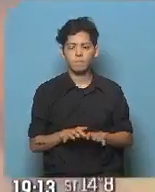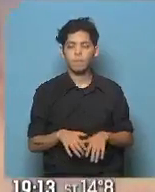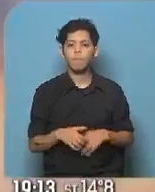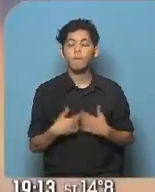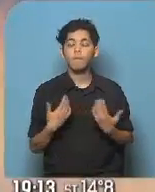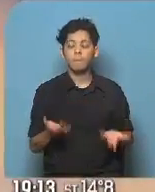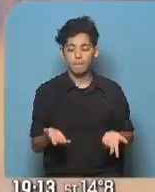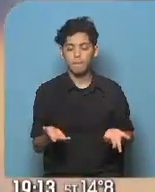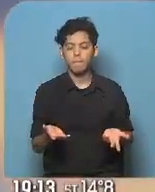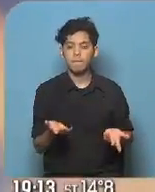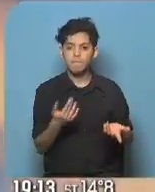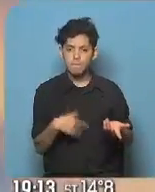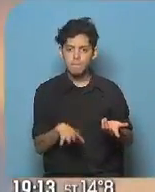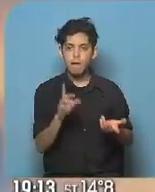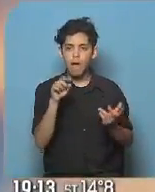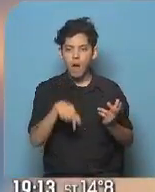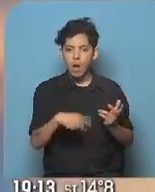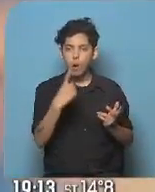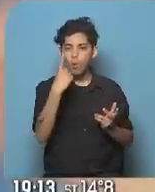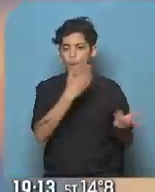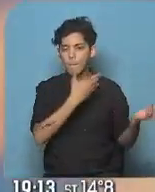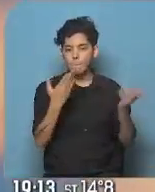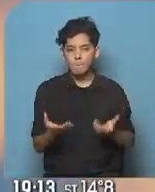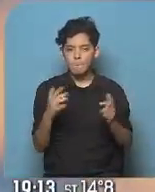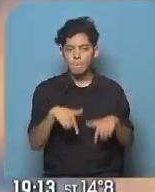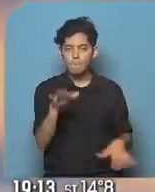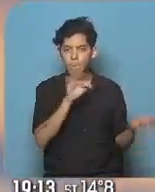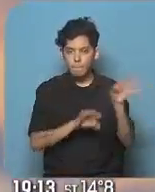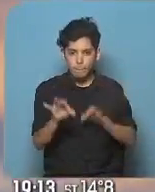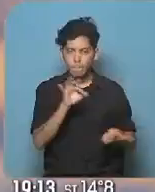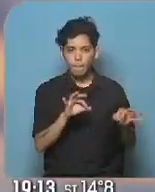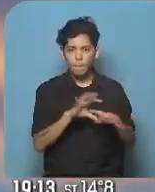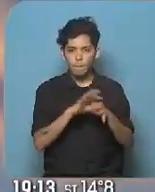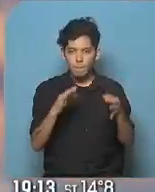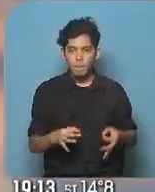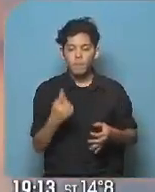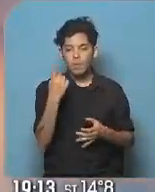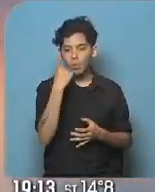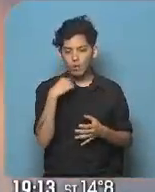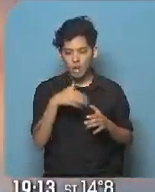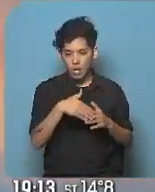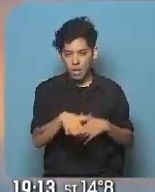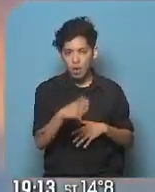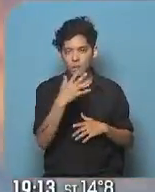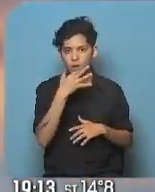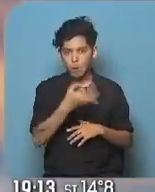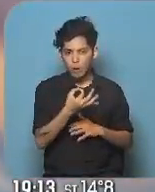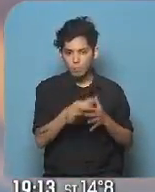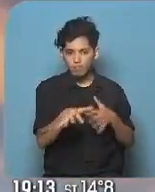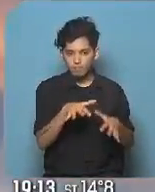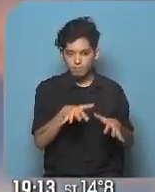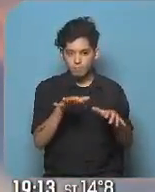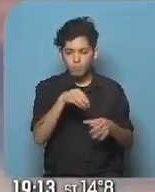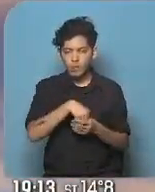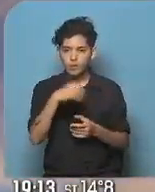bien vamos a tener ahora una invitada para ir analizando justamente todo este día realmente movido a lo político y